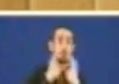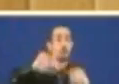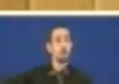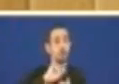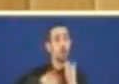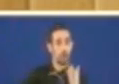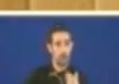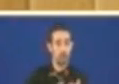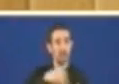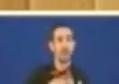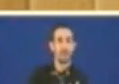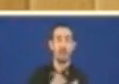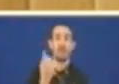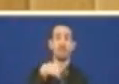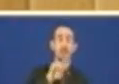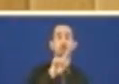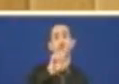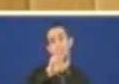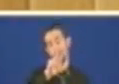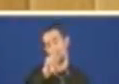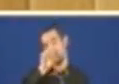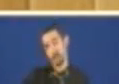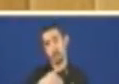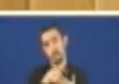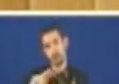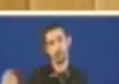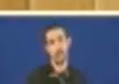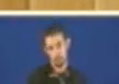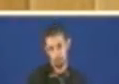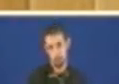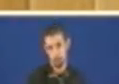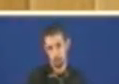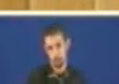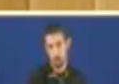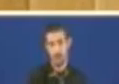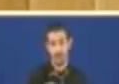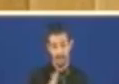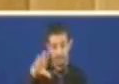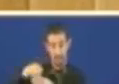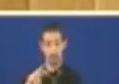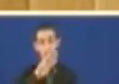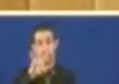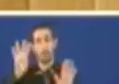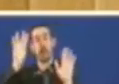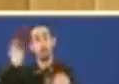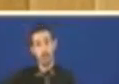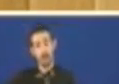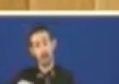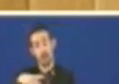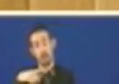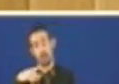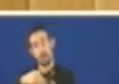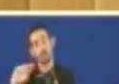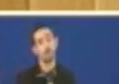por valor de 102.000 millóns de euros, e deses 102.000 millóns de euros, 39.000 están, teñen garantía, teñen aval